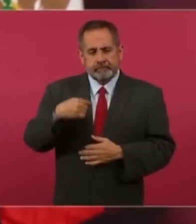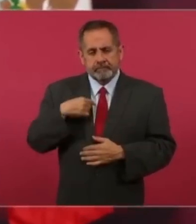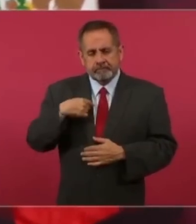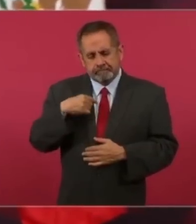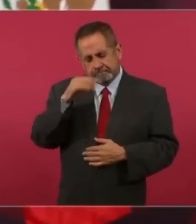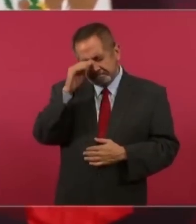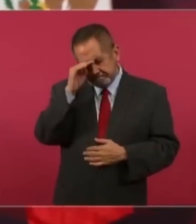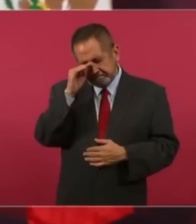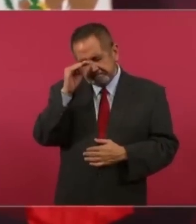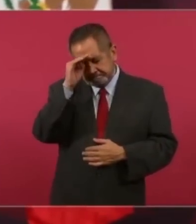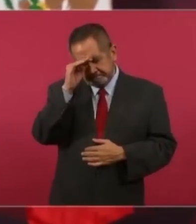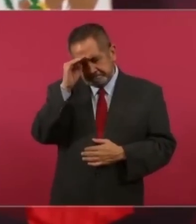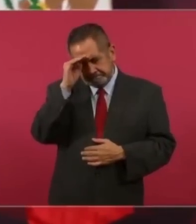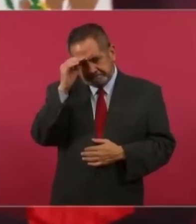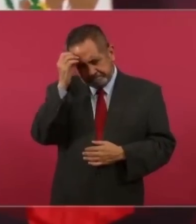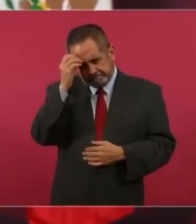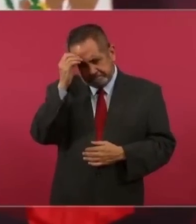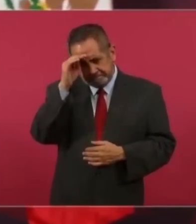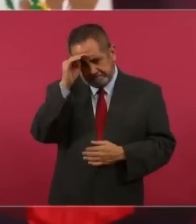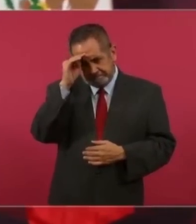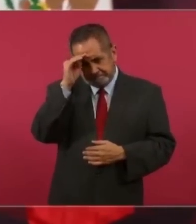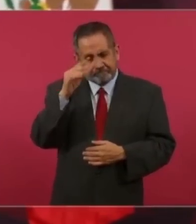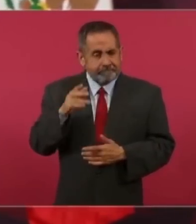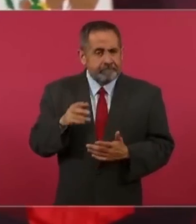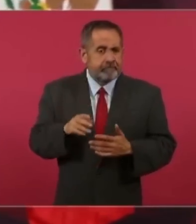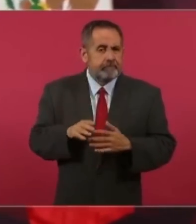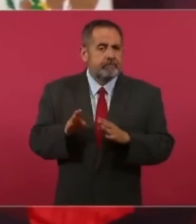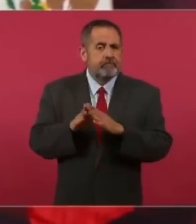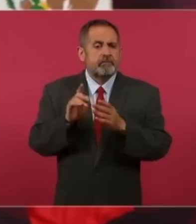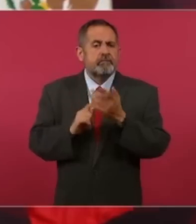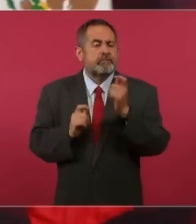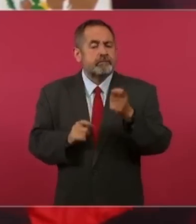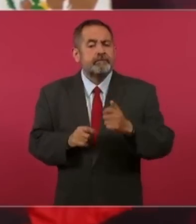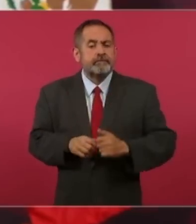reflexionando acerca de la composición